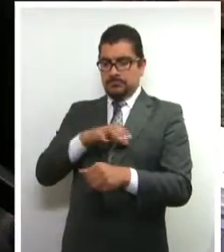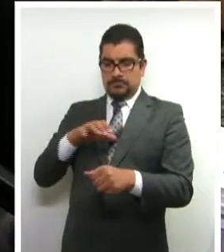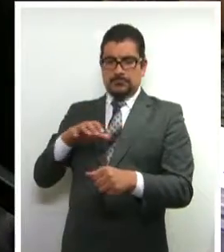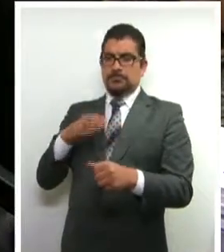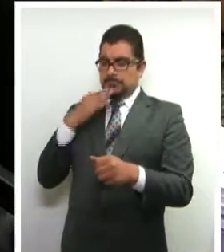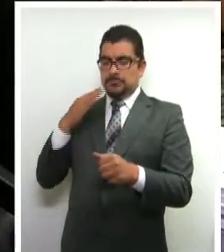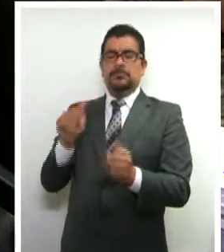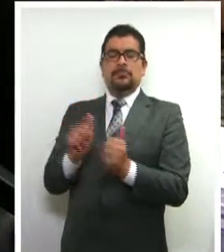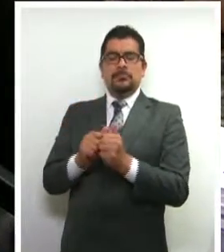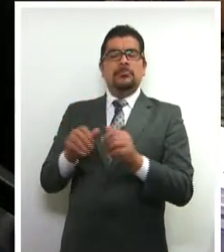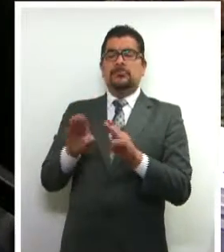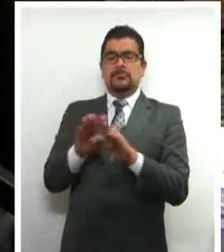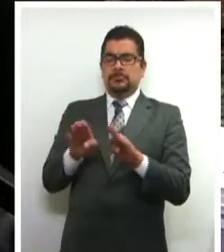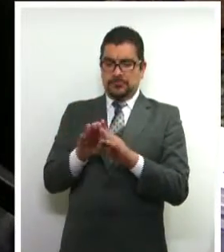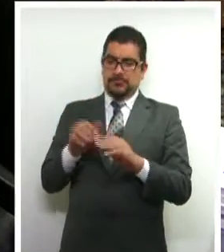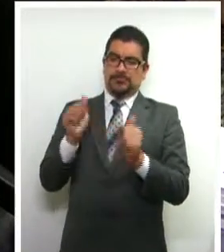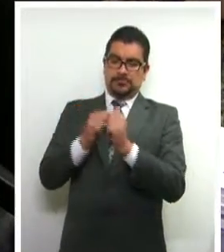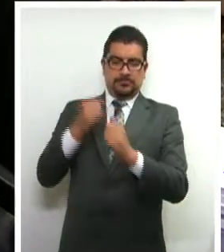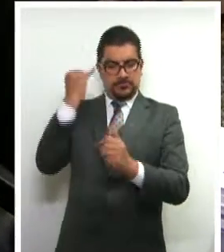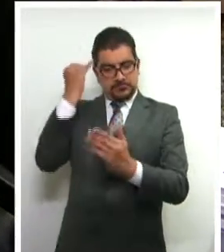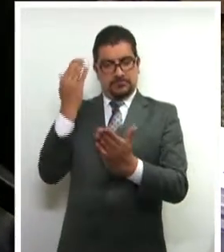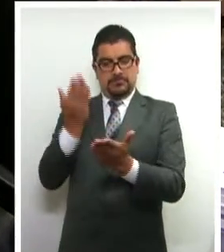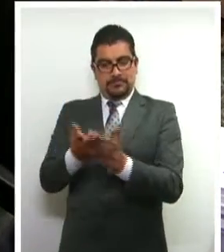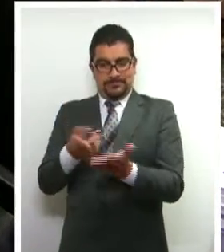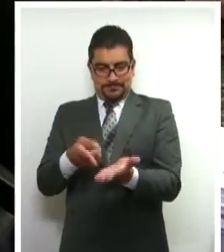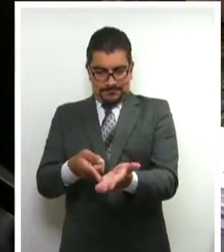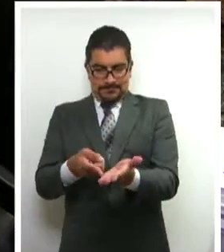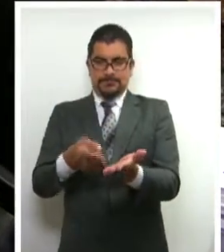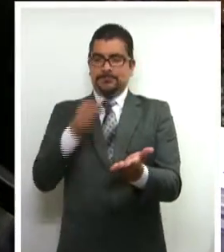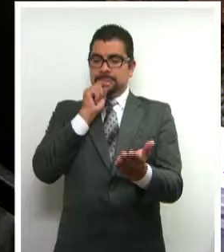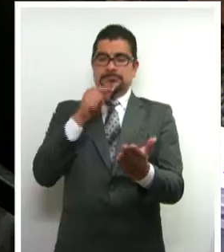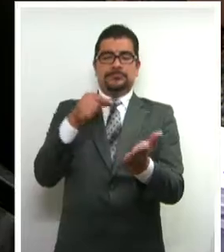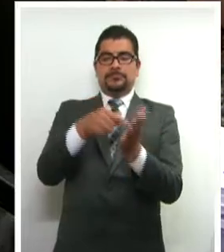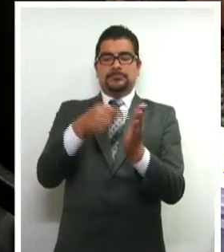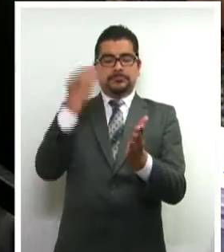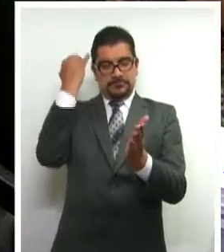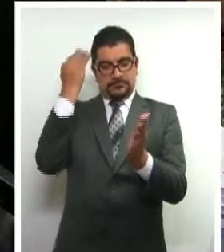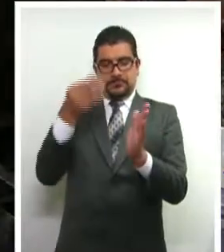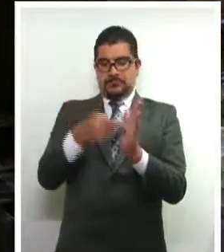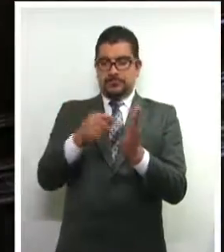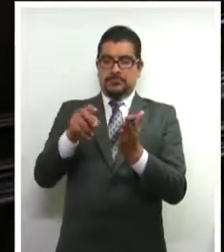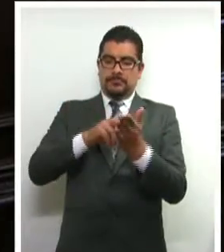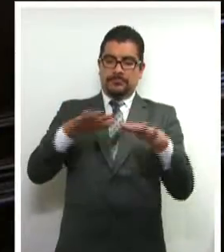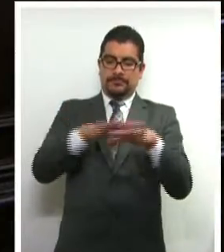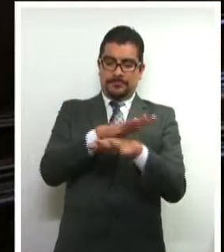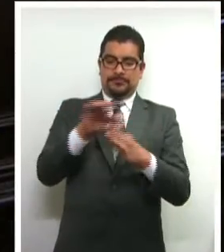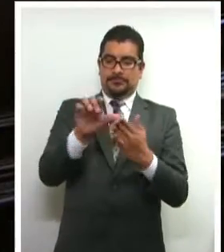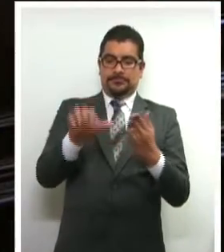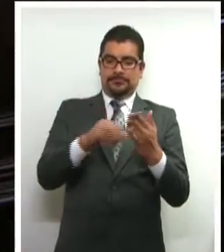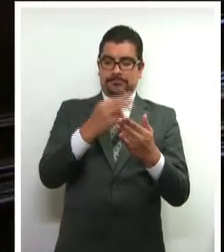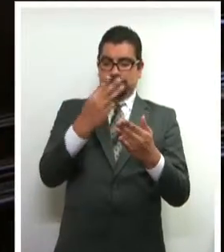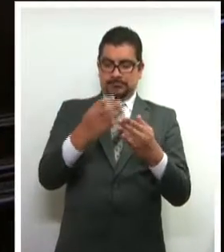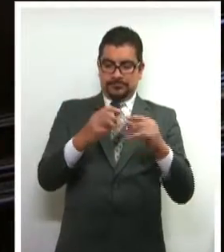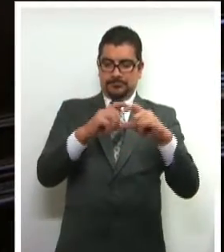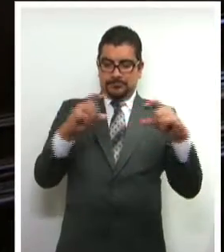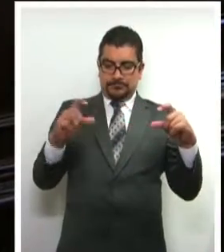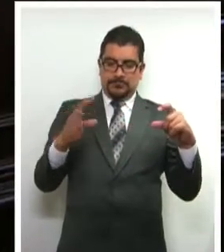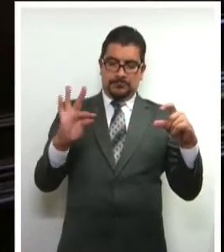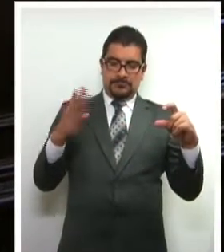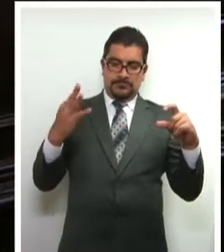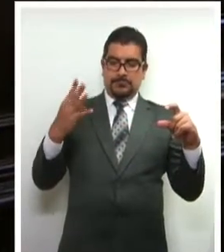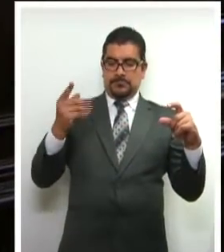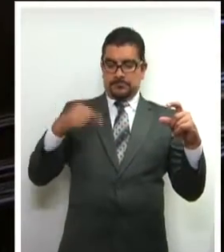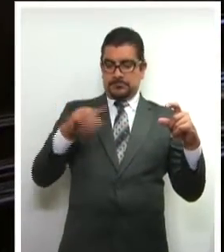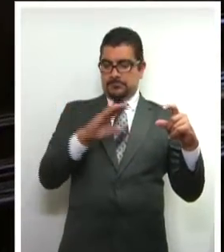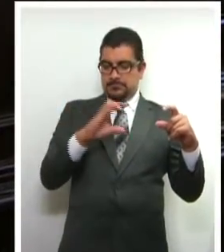sentido, a través de la presente iniciativa, se propone modificar el párrafo tercero del artículo 44, base C, para quedar